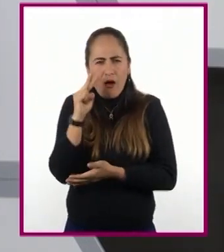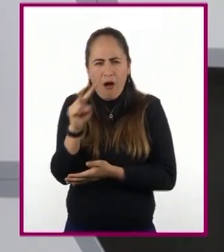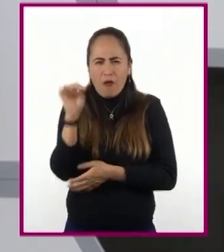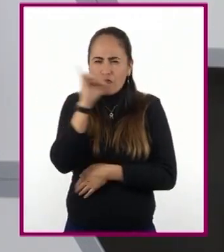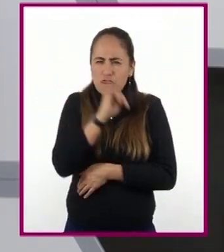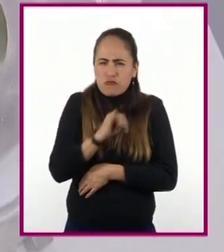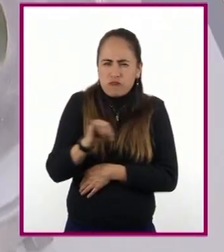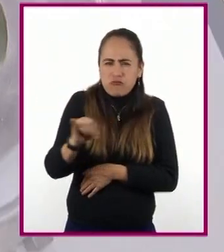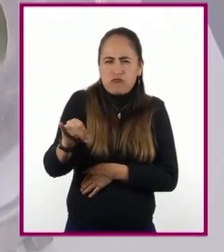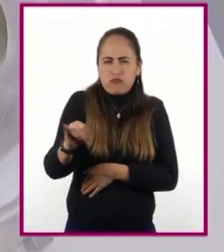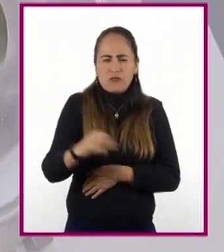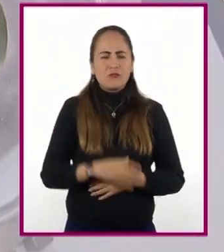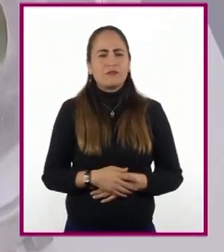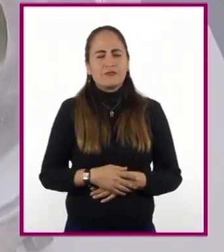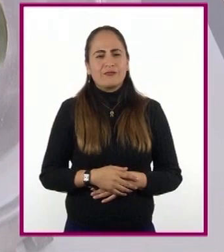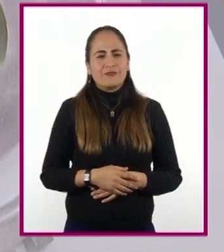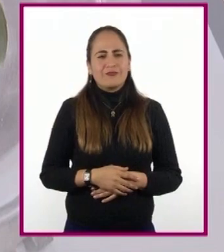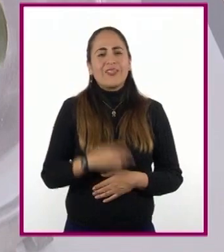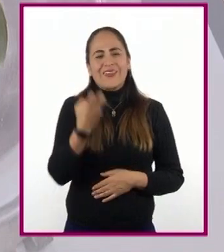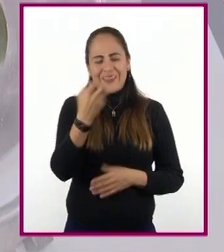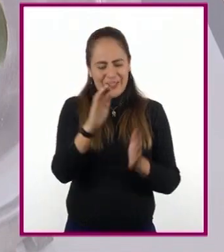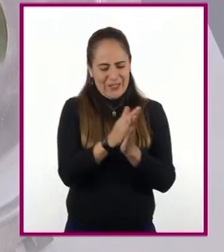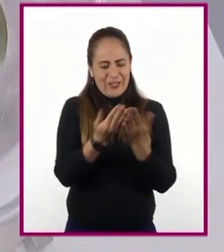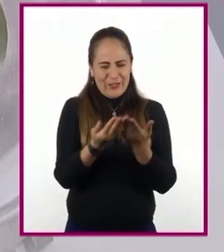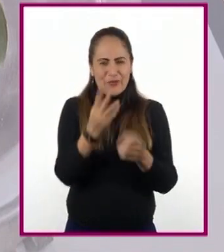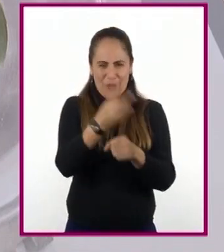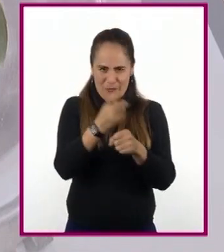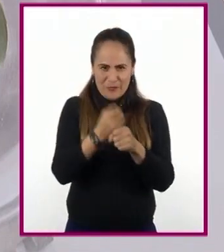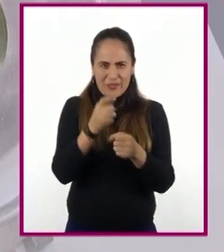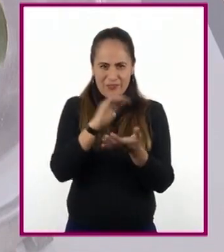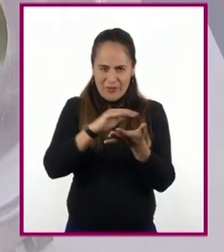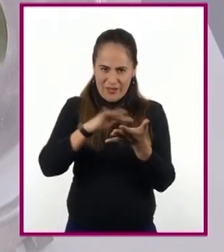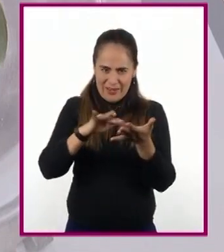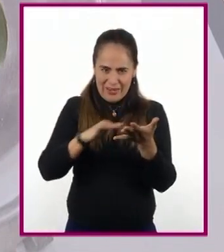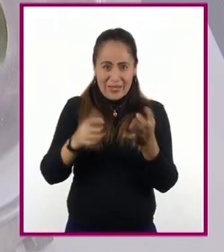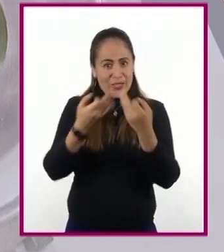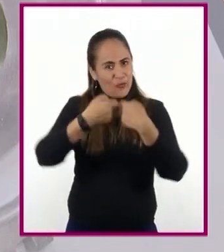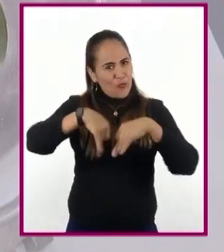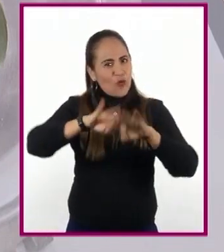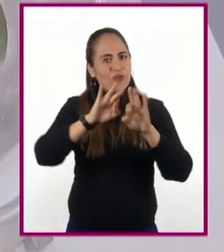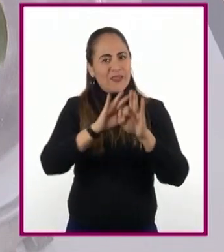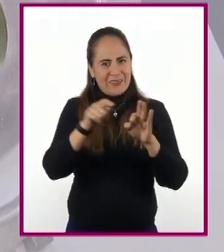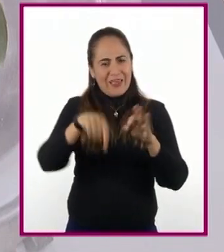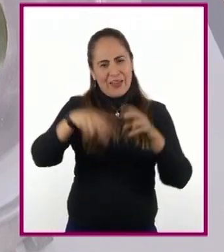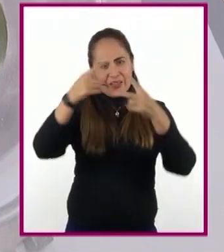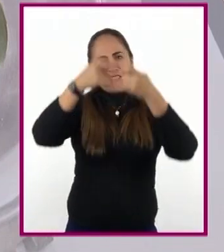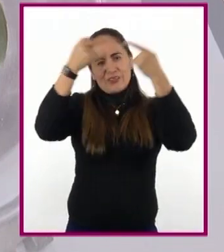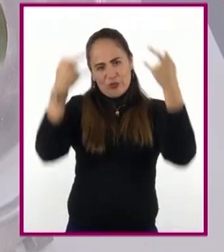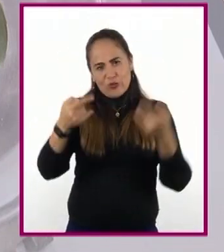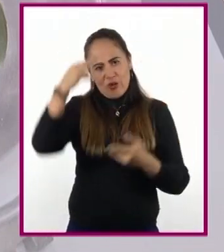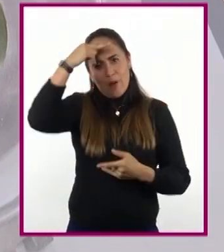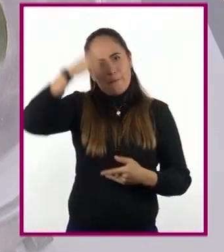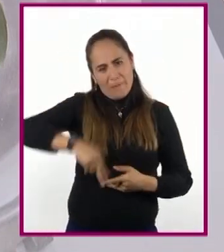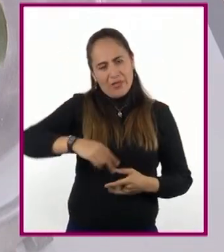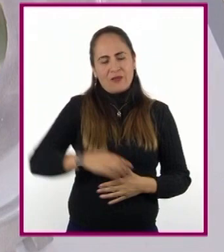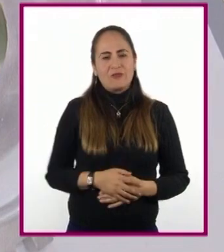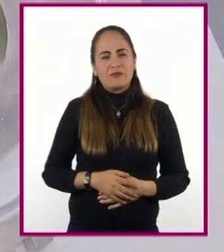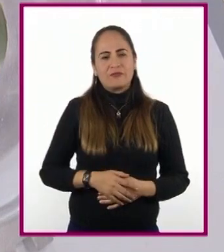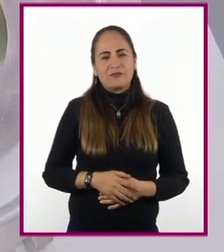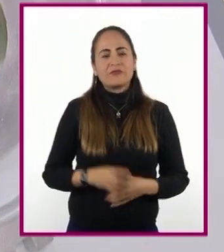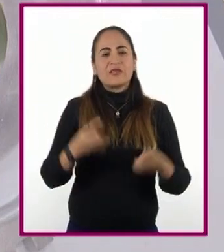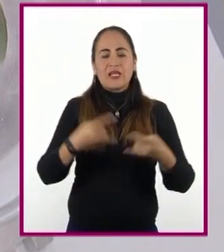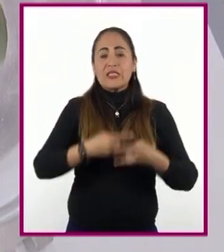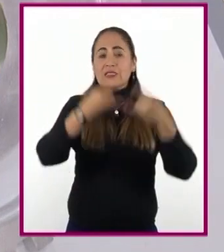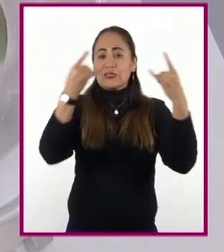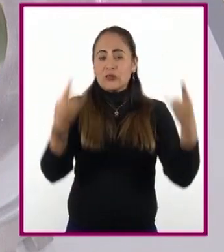laguna. Los invito a leer este libro, que es parte fundamental de la literatura mexicana, Historia Verdadera de